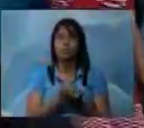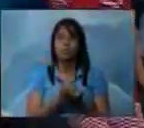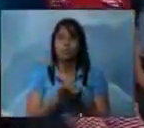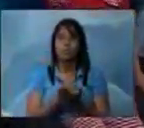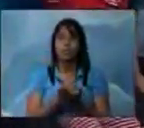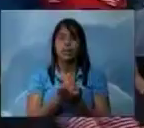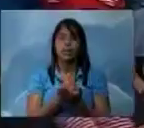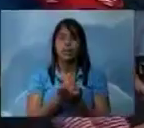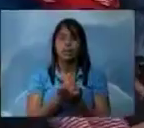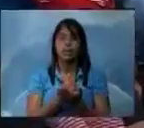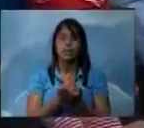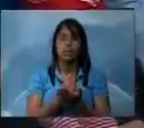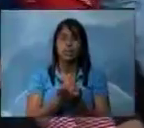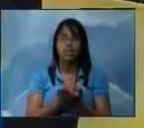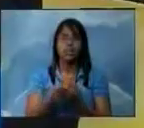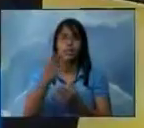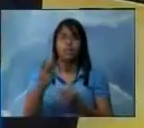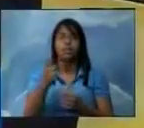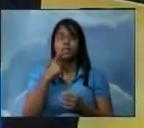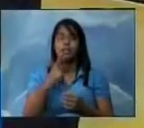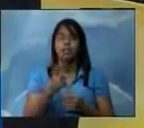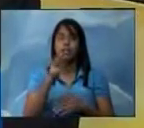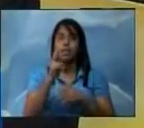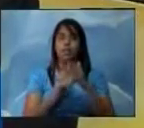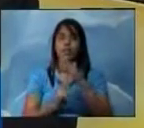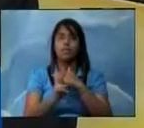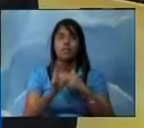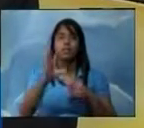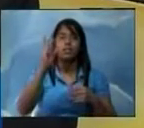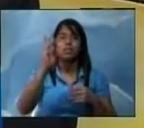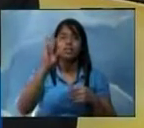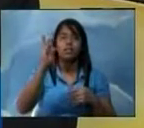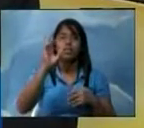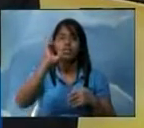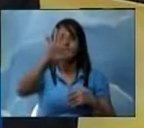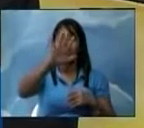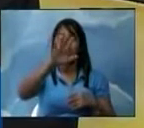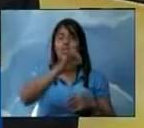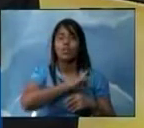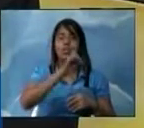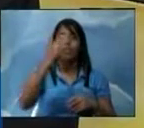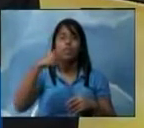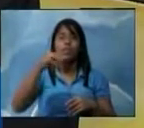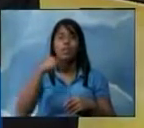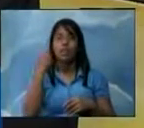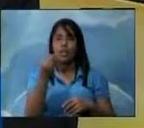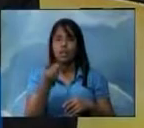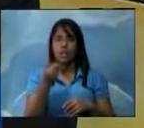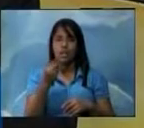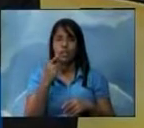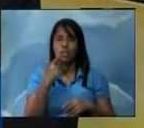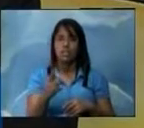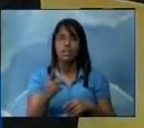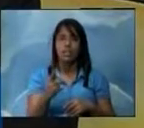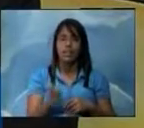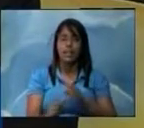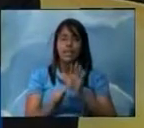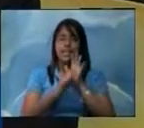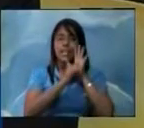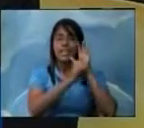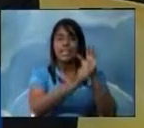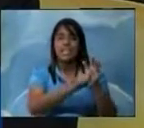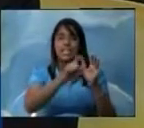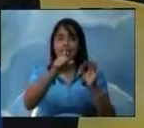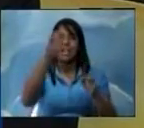Gloria a Dios. Dice el versículo 5 de Daniel. Y le señaló